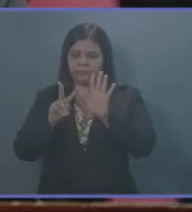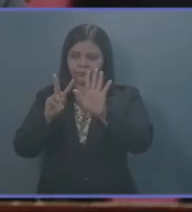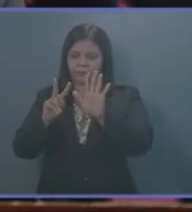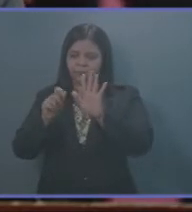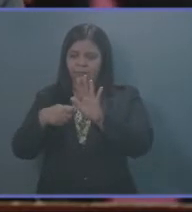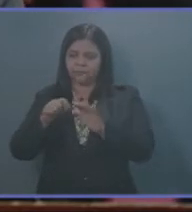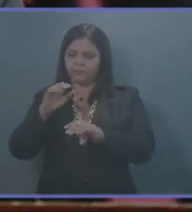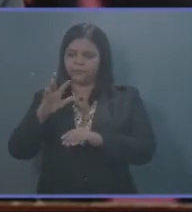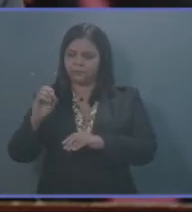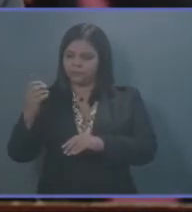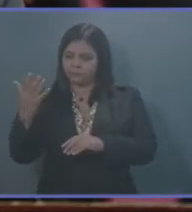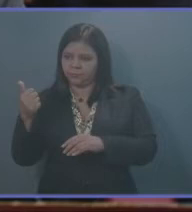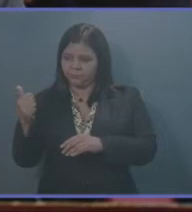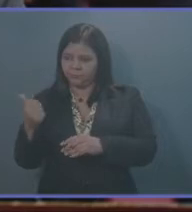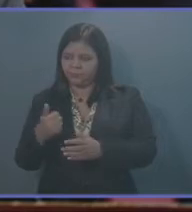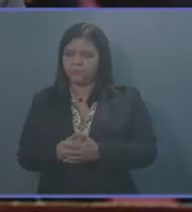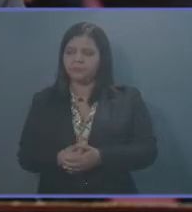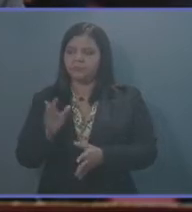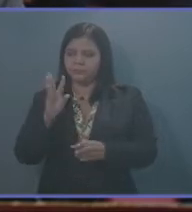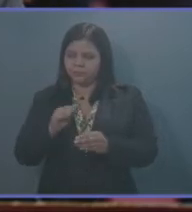17.765.510. Total,